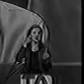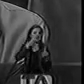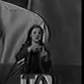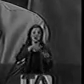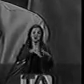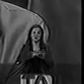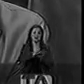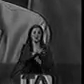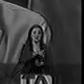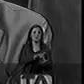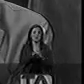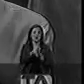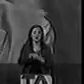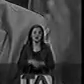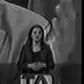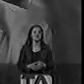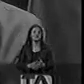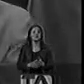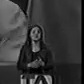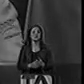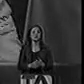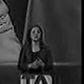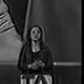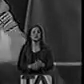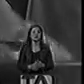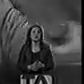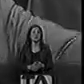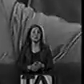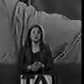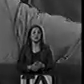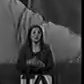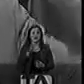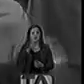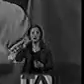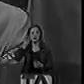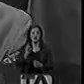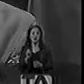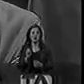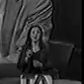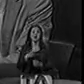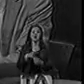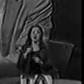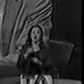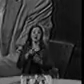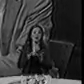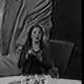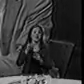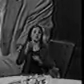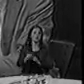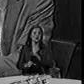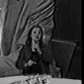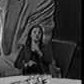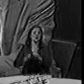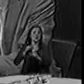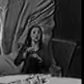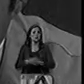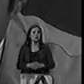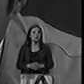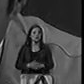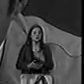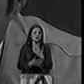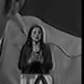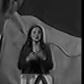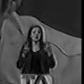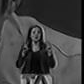a la caja fiscal y el otro 50% ha sido entregado en facilidades de pago. Sobre las mesas de diálogo para analizar la focalización